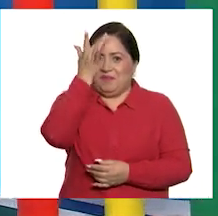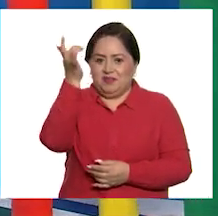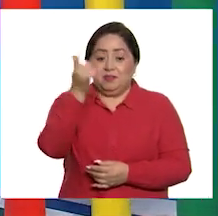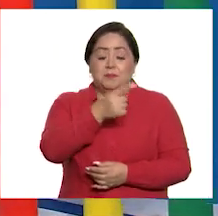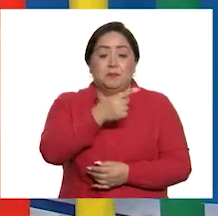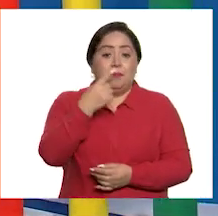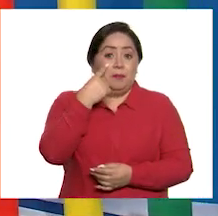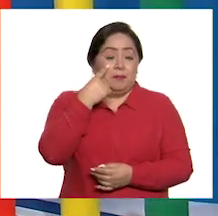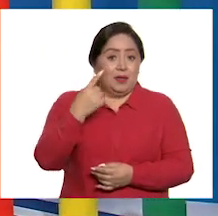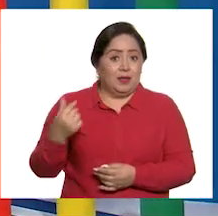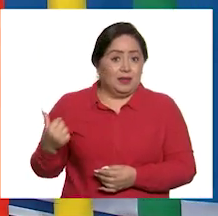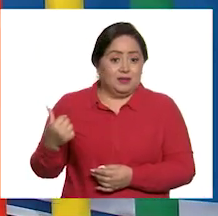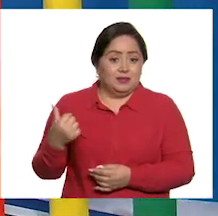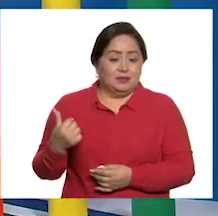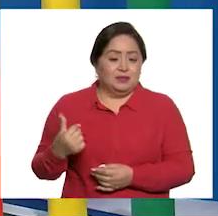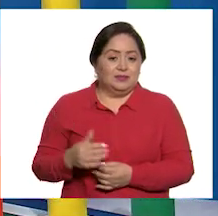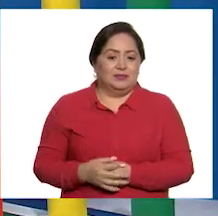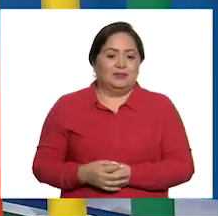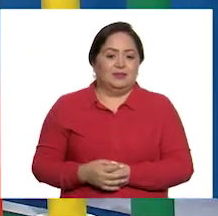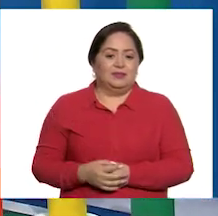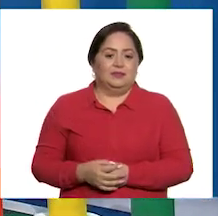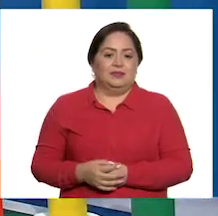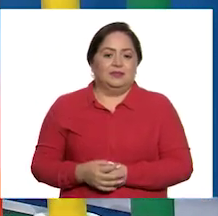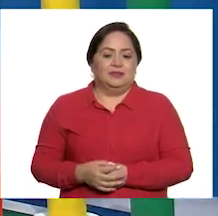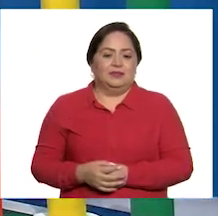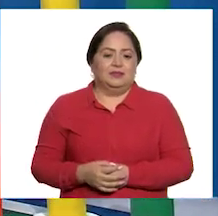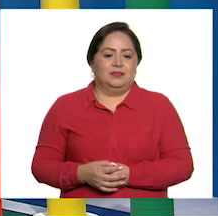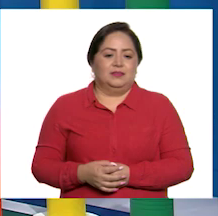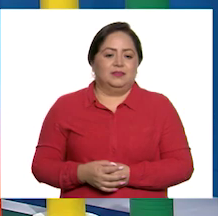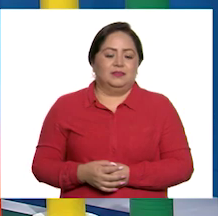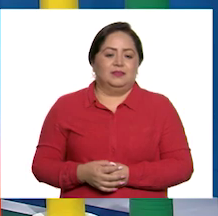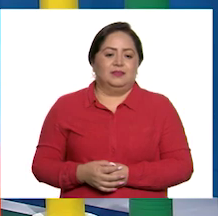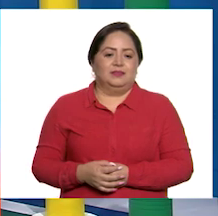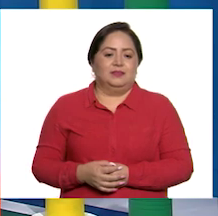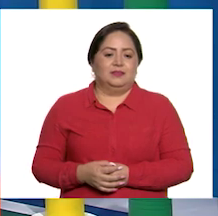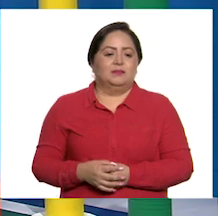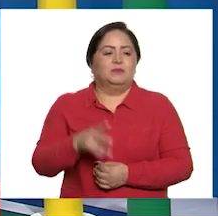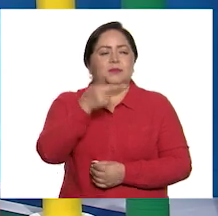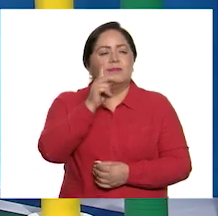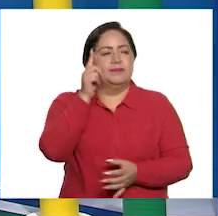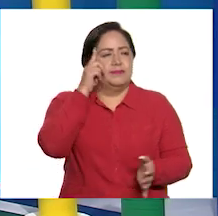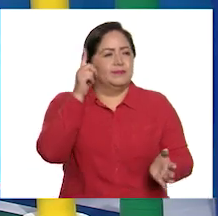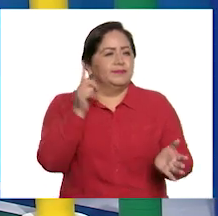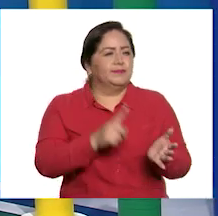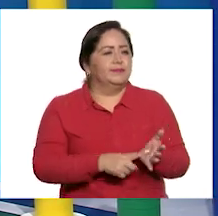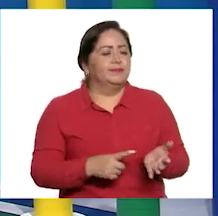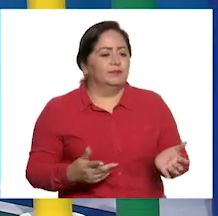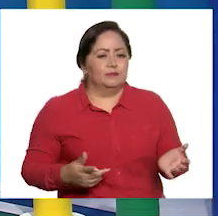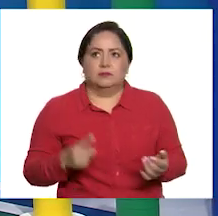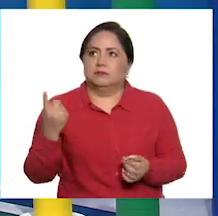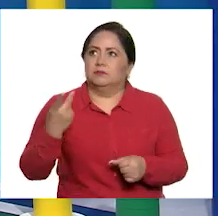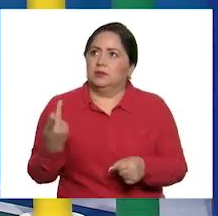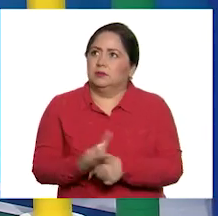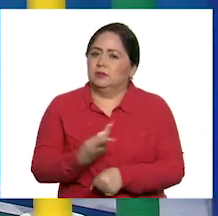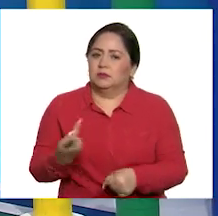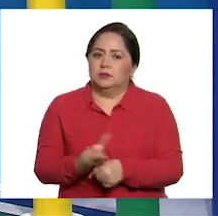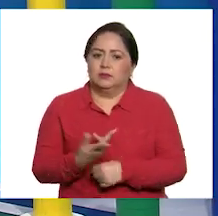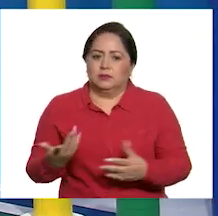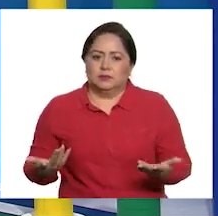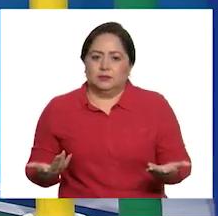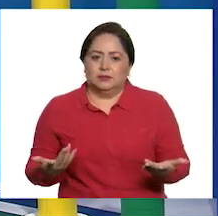Miren, me ayudan a quitar esto, bueno, voy a quitar estas conservas. ¿Y qué creen? ¿Qué? ¿Qué pasó, maestro?